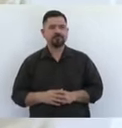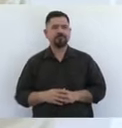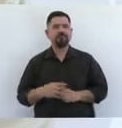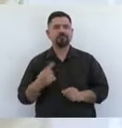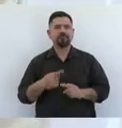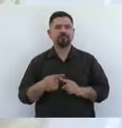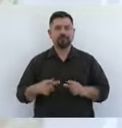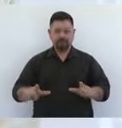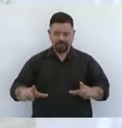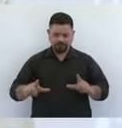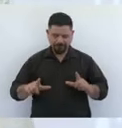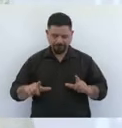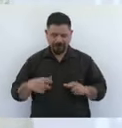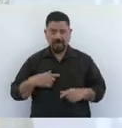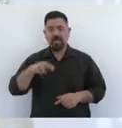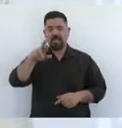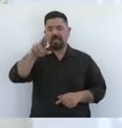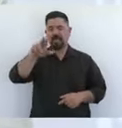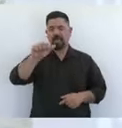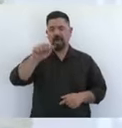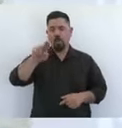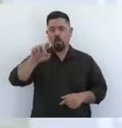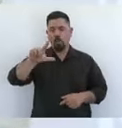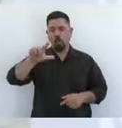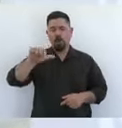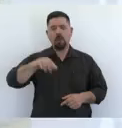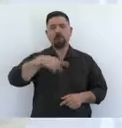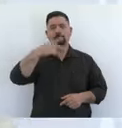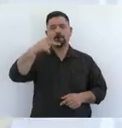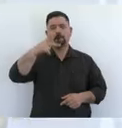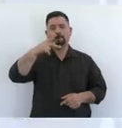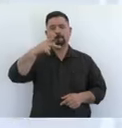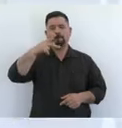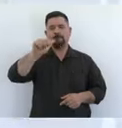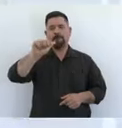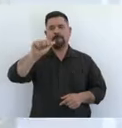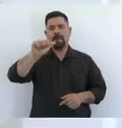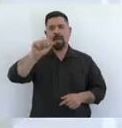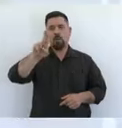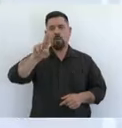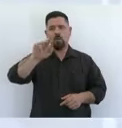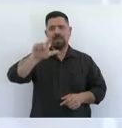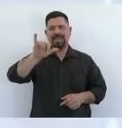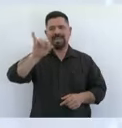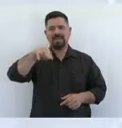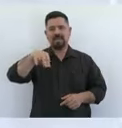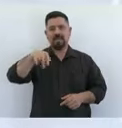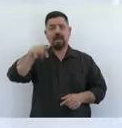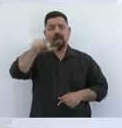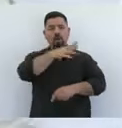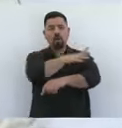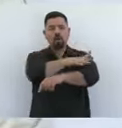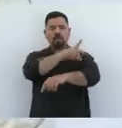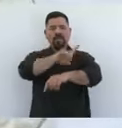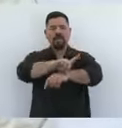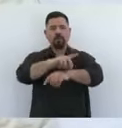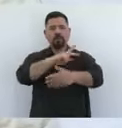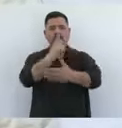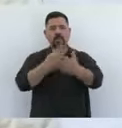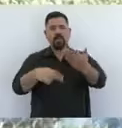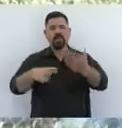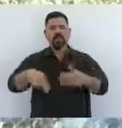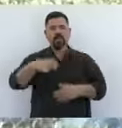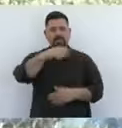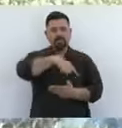la tarjeta, Raúl Paulín, que es el coordinador de Sembrando Vida.